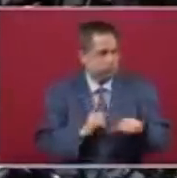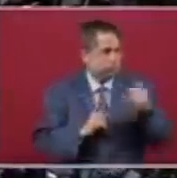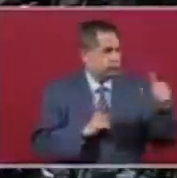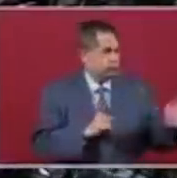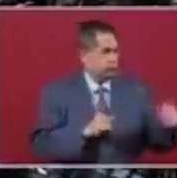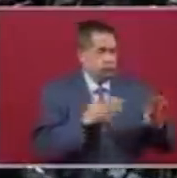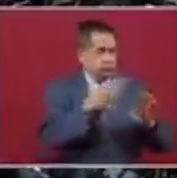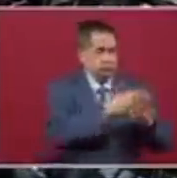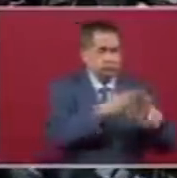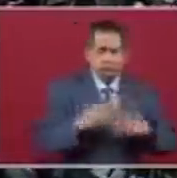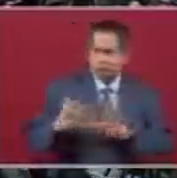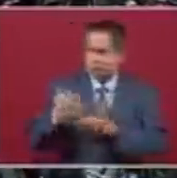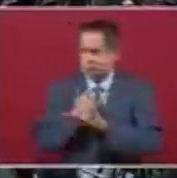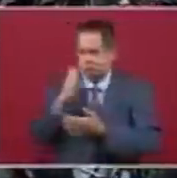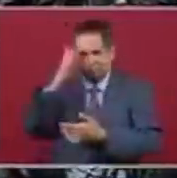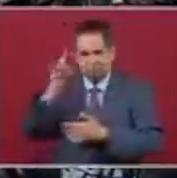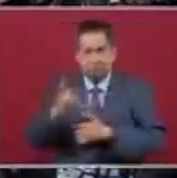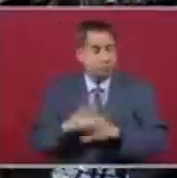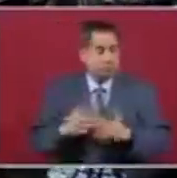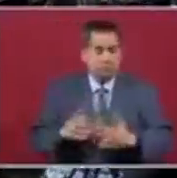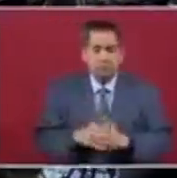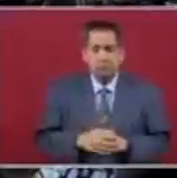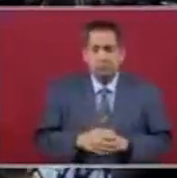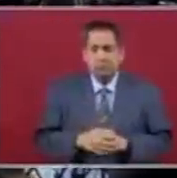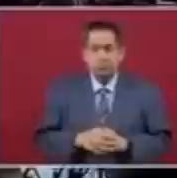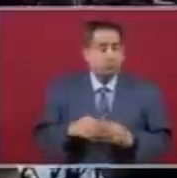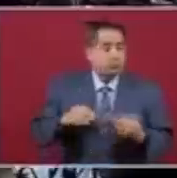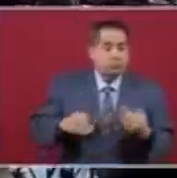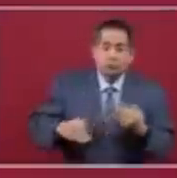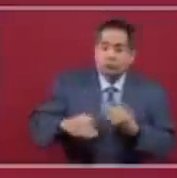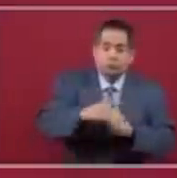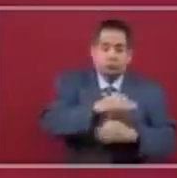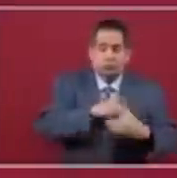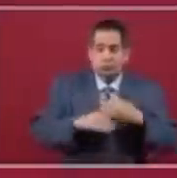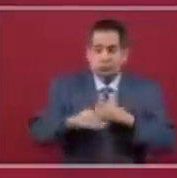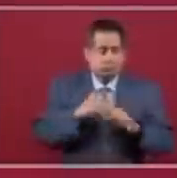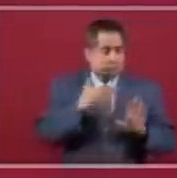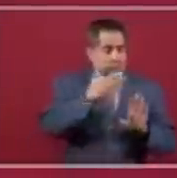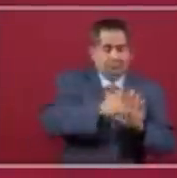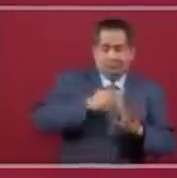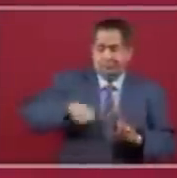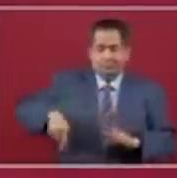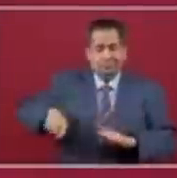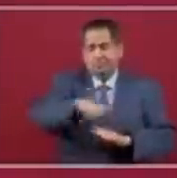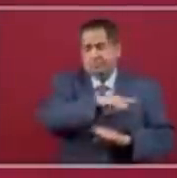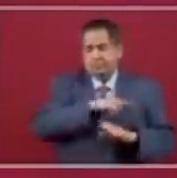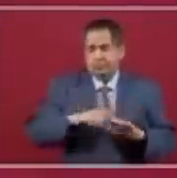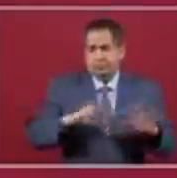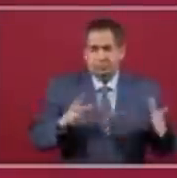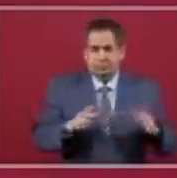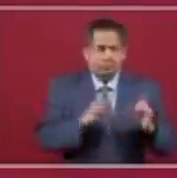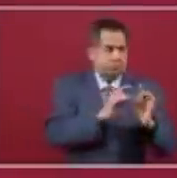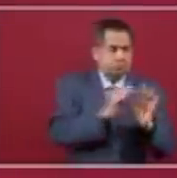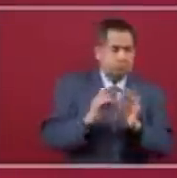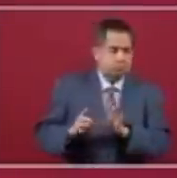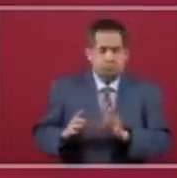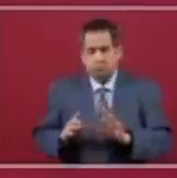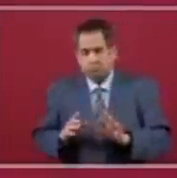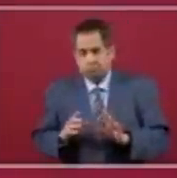que están directamente afectados? Pues todos somos afectados en un sentido o en otro,